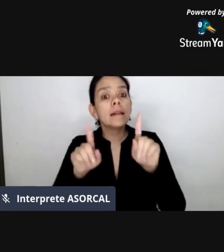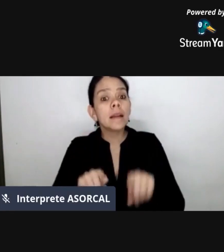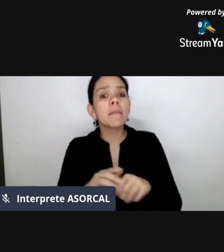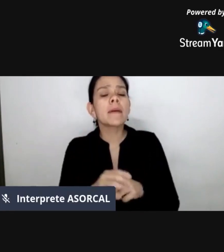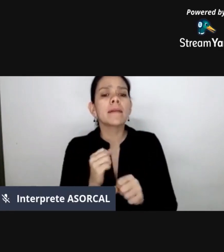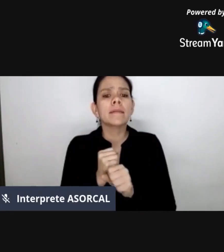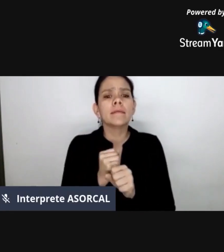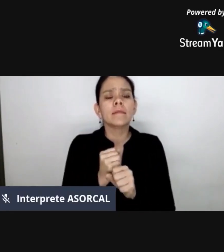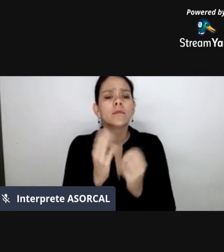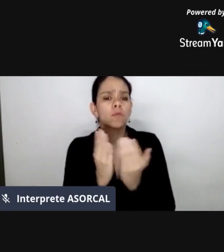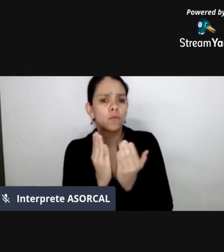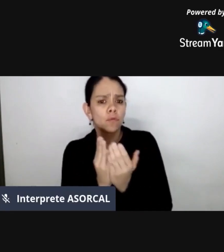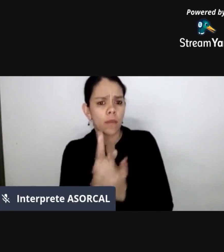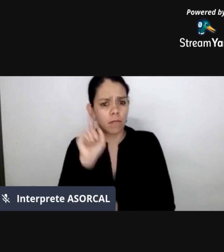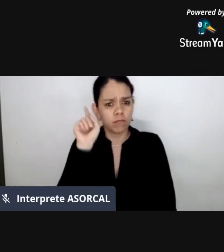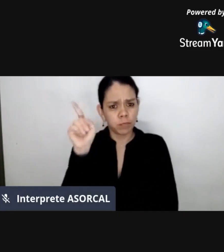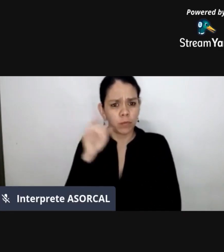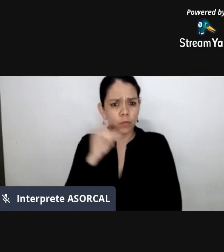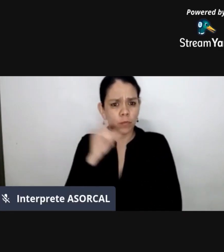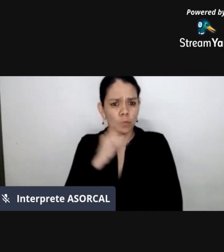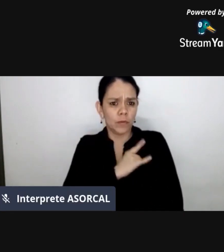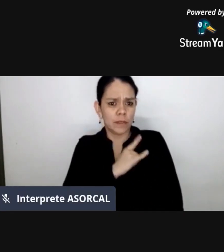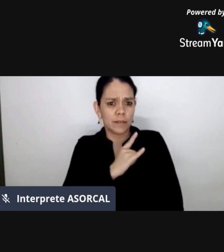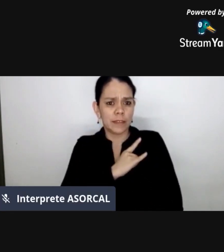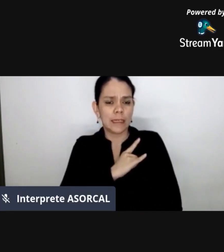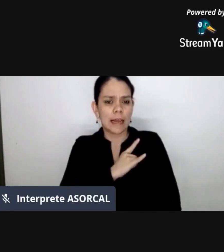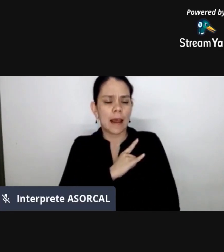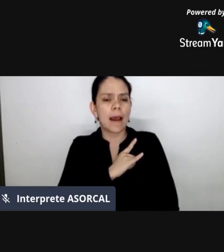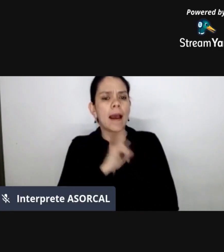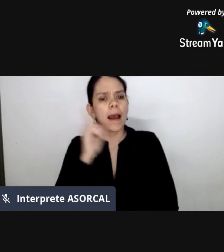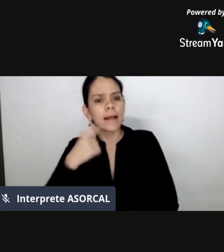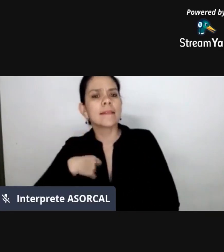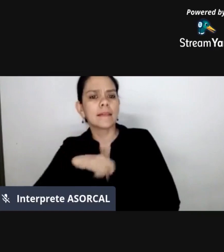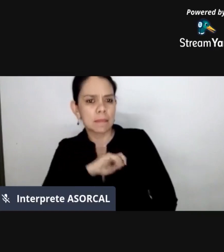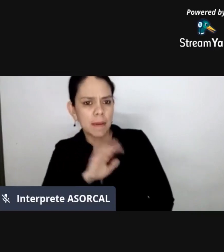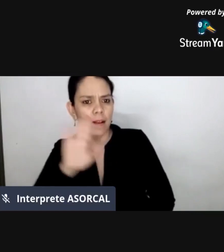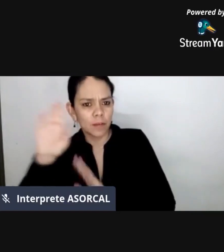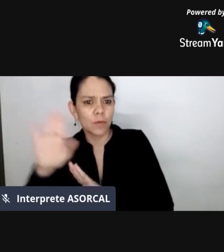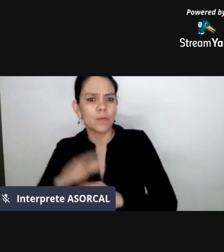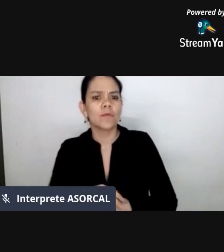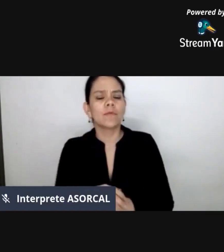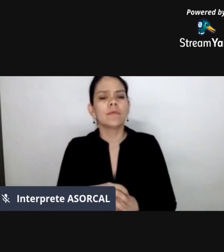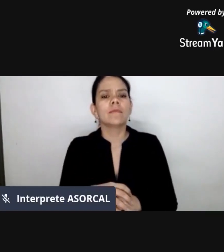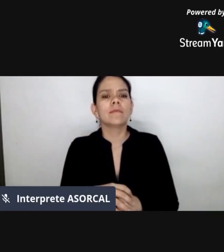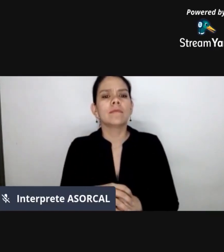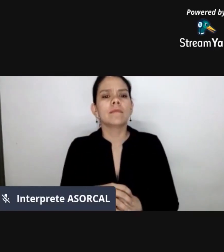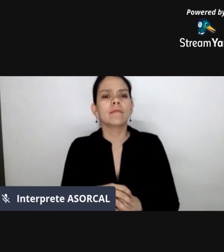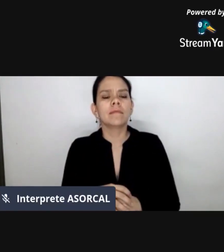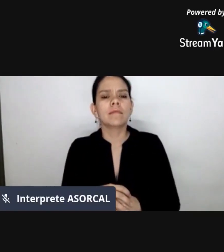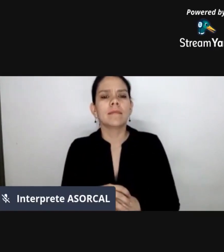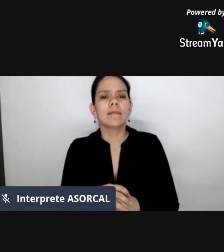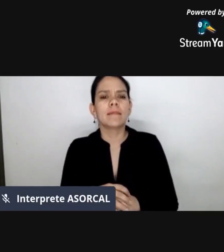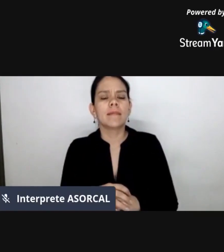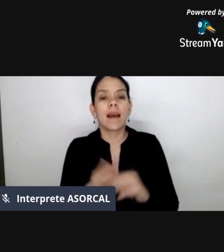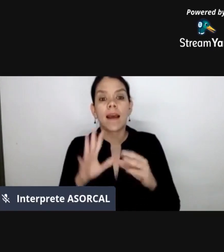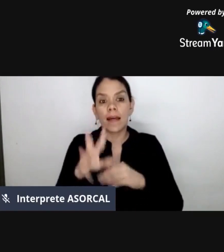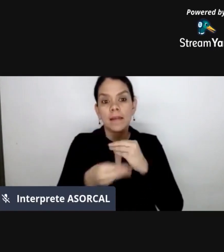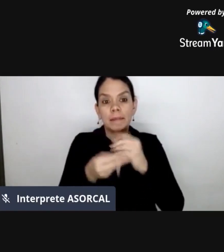en el equipo del Fondo Documental de la Memoria Histórica de Navarra y es editor de la revista Teoría y Praxis.